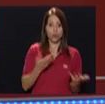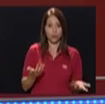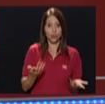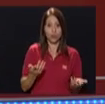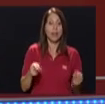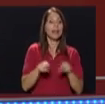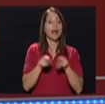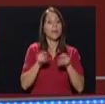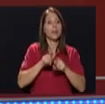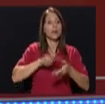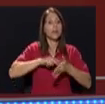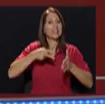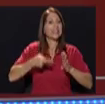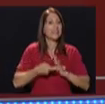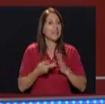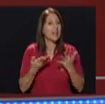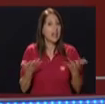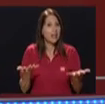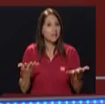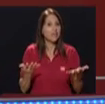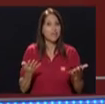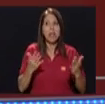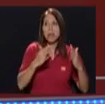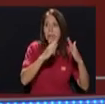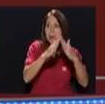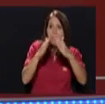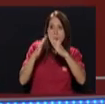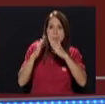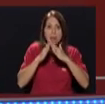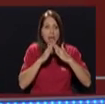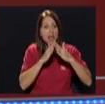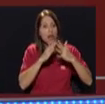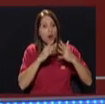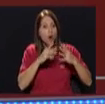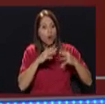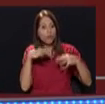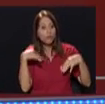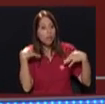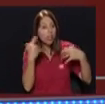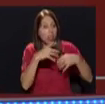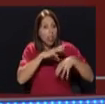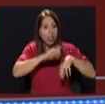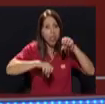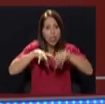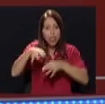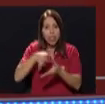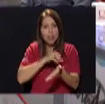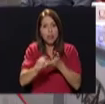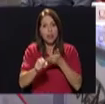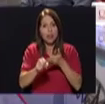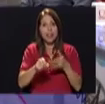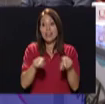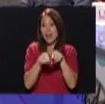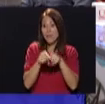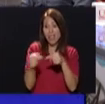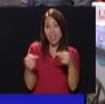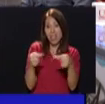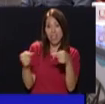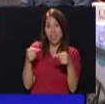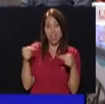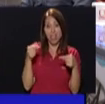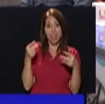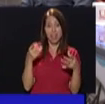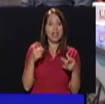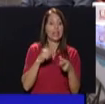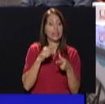además de todo lo que implica daños en la infraestructura y situaciones de ataques y pérdida de otros animales que están de